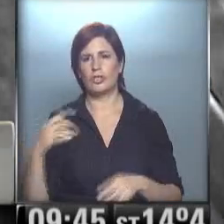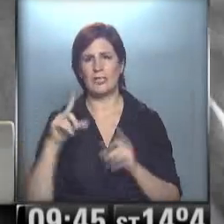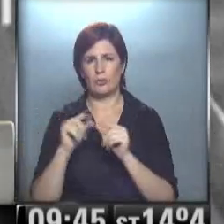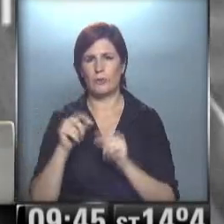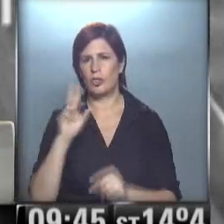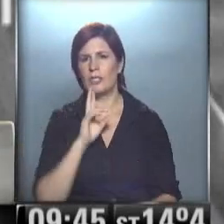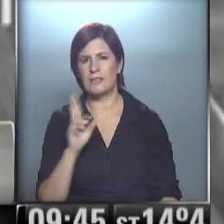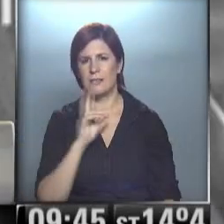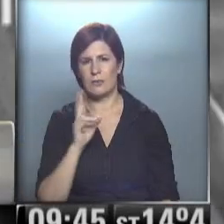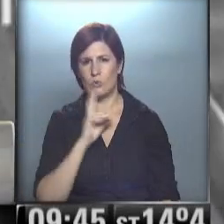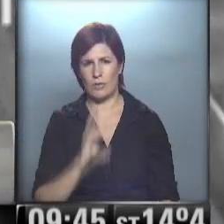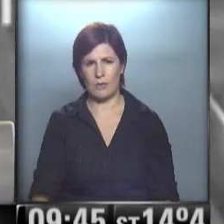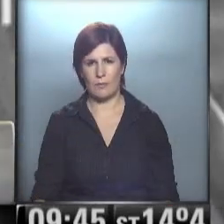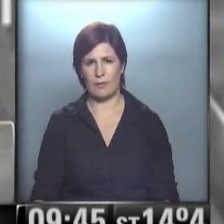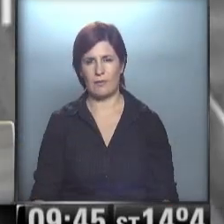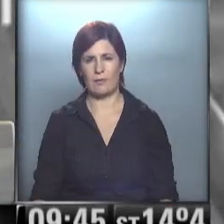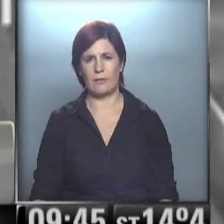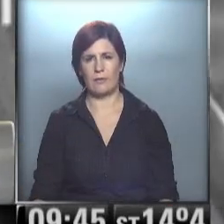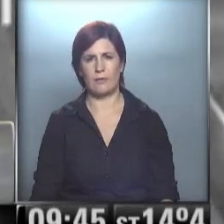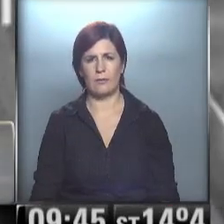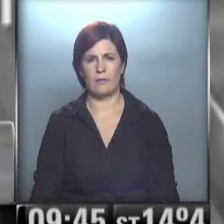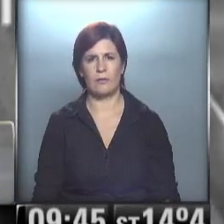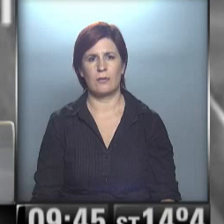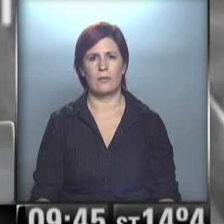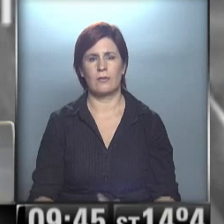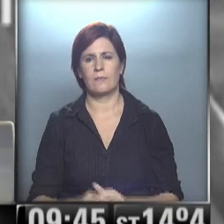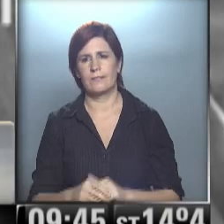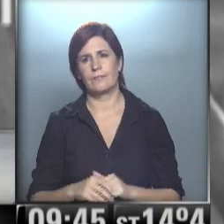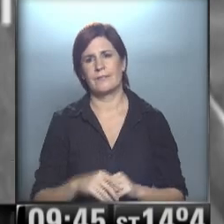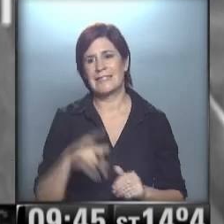lesivo verificado en el hecho ilícito y por lo tanto las muertes